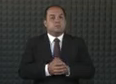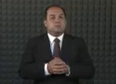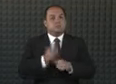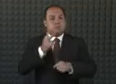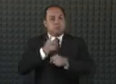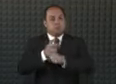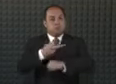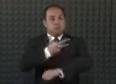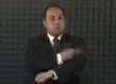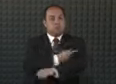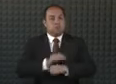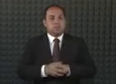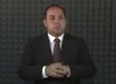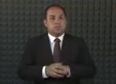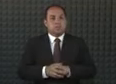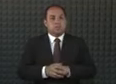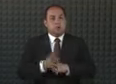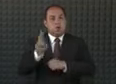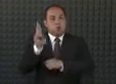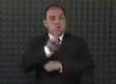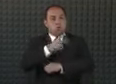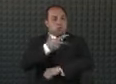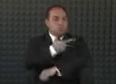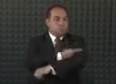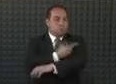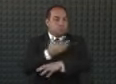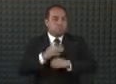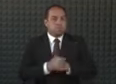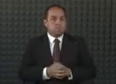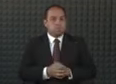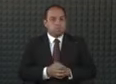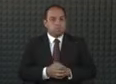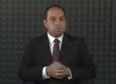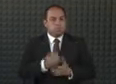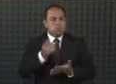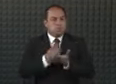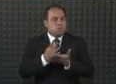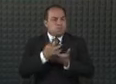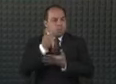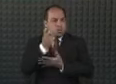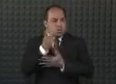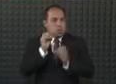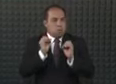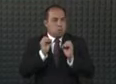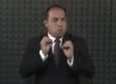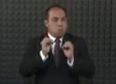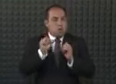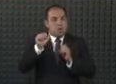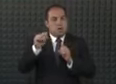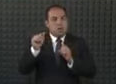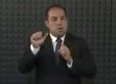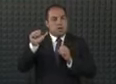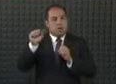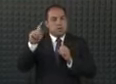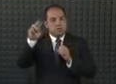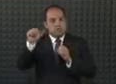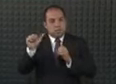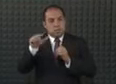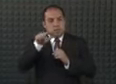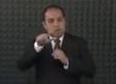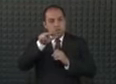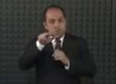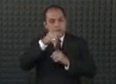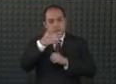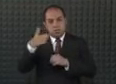segundas dosis de Sputnik, creo que solo es Sputnik o AstraZeneca de 18